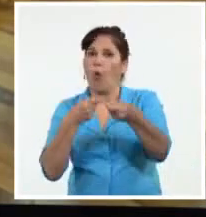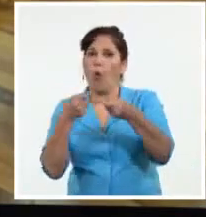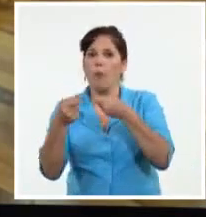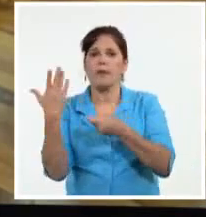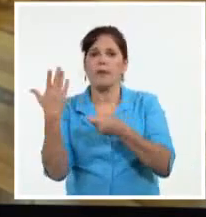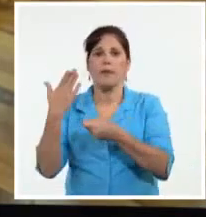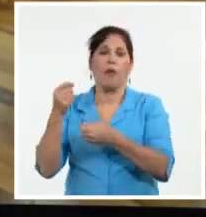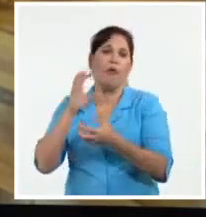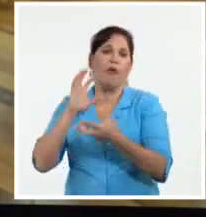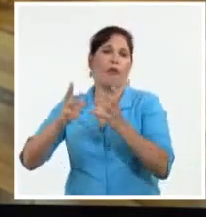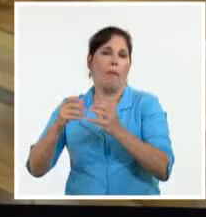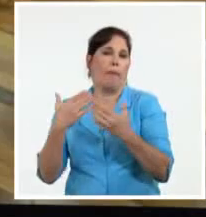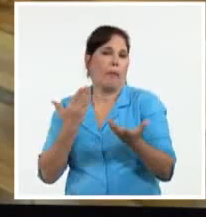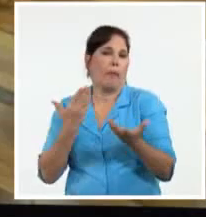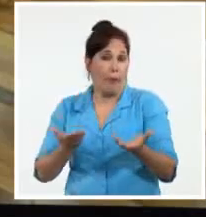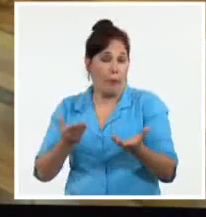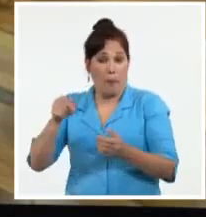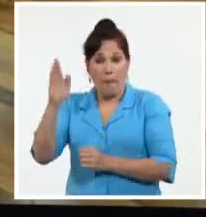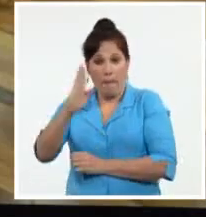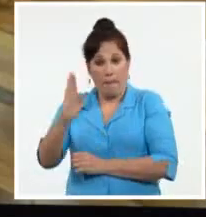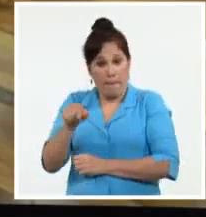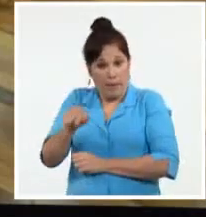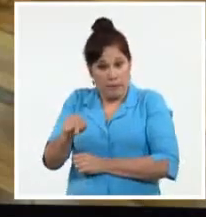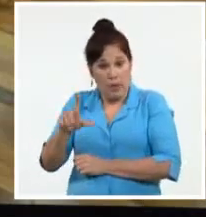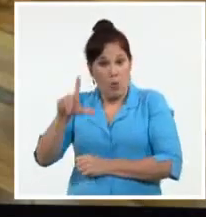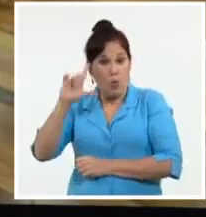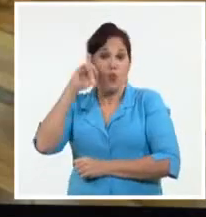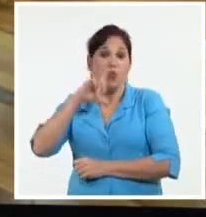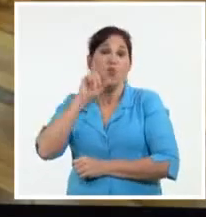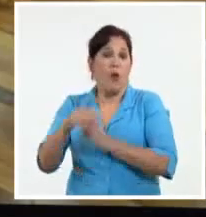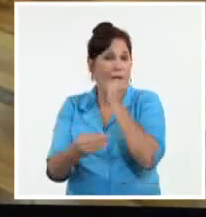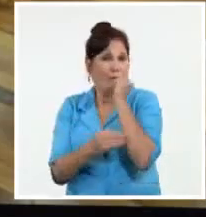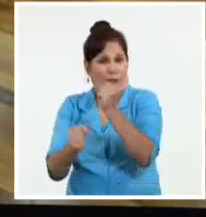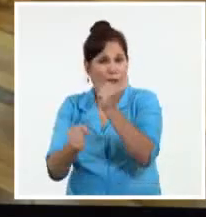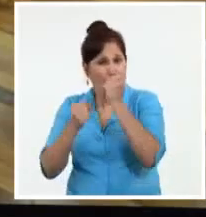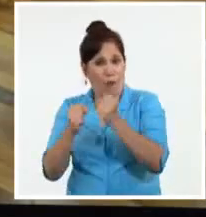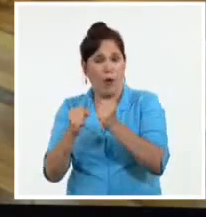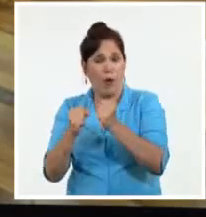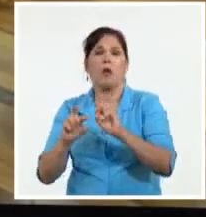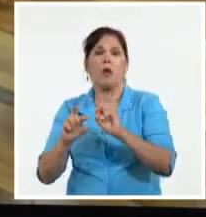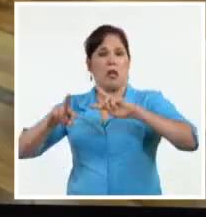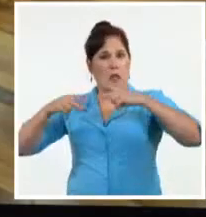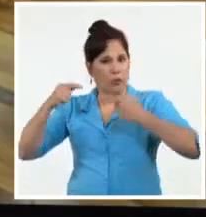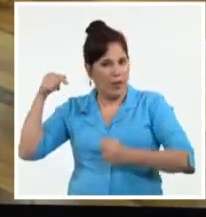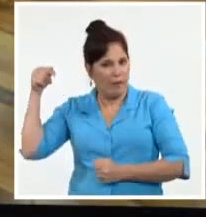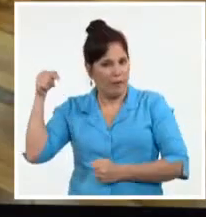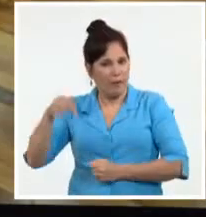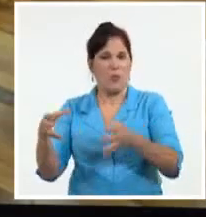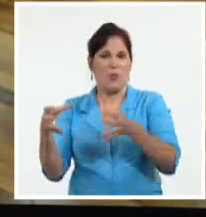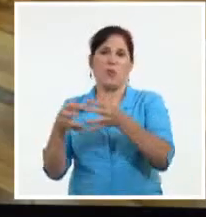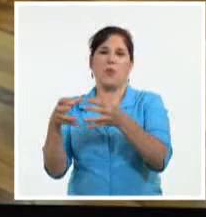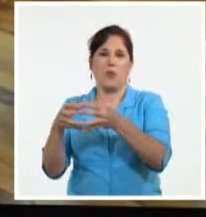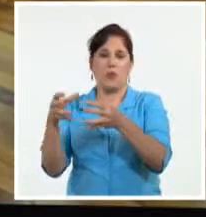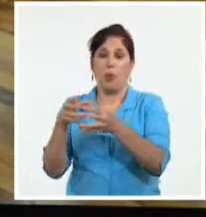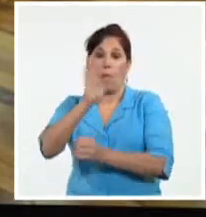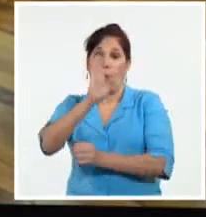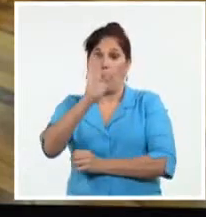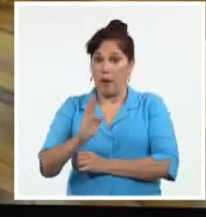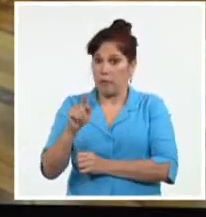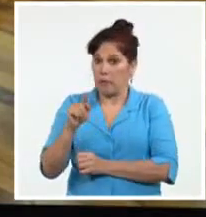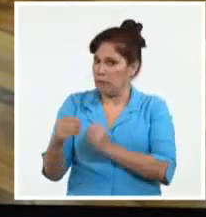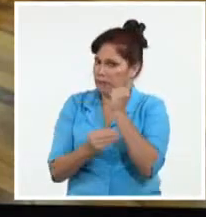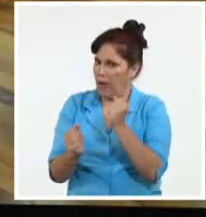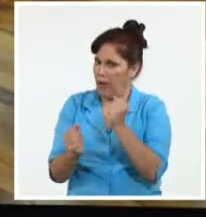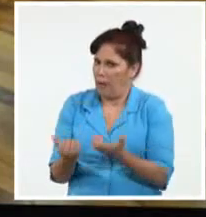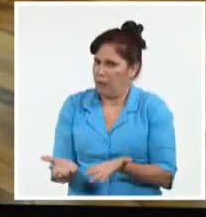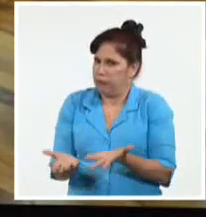quién y en qué términos. Un Brasil que con un Lula fortalecido ha regresado por la puerta ancha a este grupo es el país idóneo para que